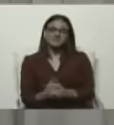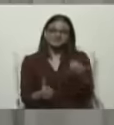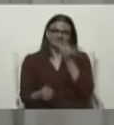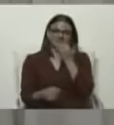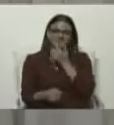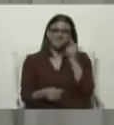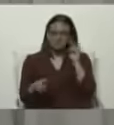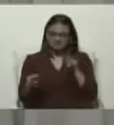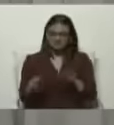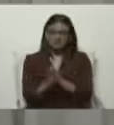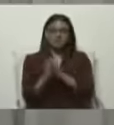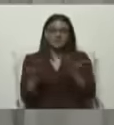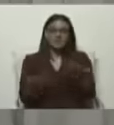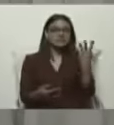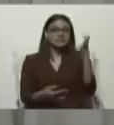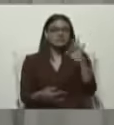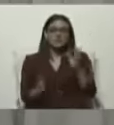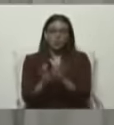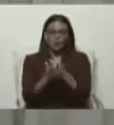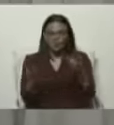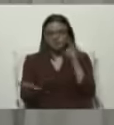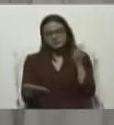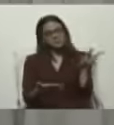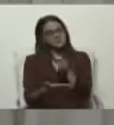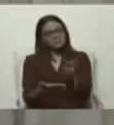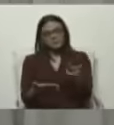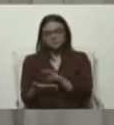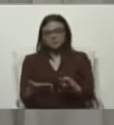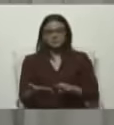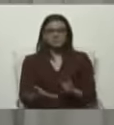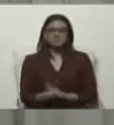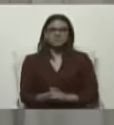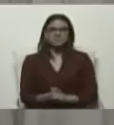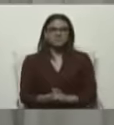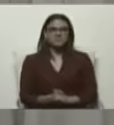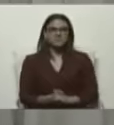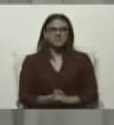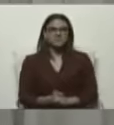Página 50 de El Bojote, de Land of Grace.